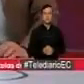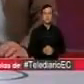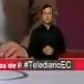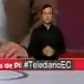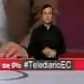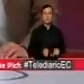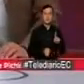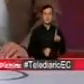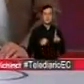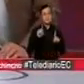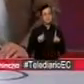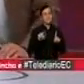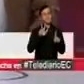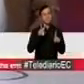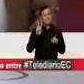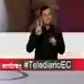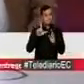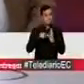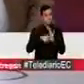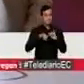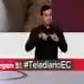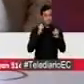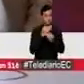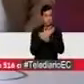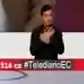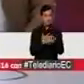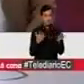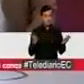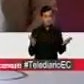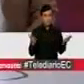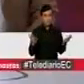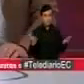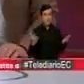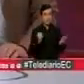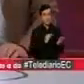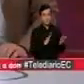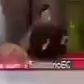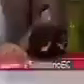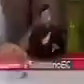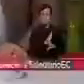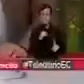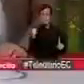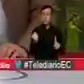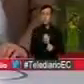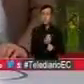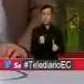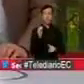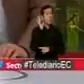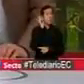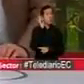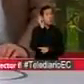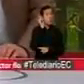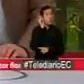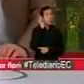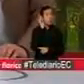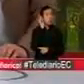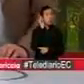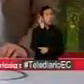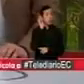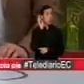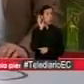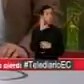en 13 horas con 32 minutos seguimos informando el programa de prevención de violencia contra las mujeres de la corte